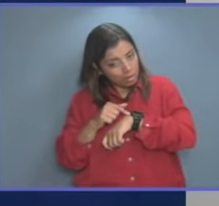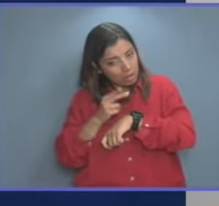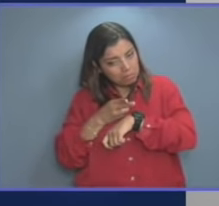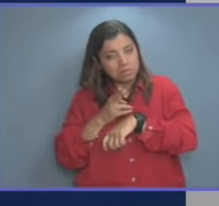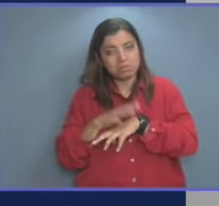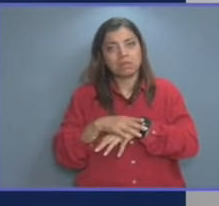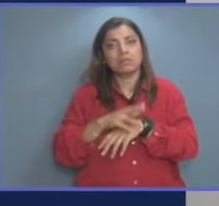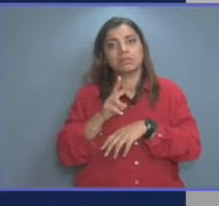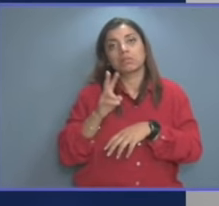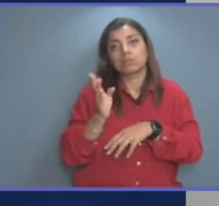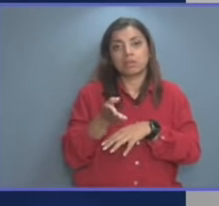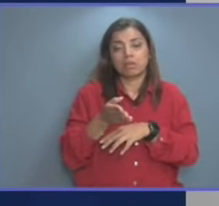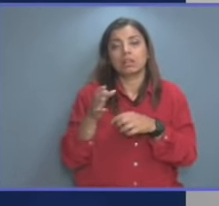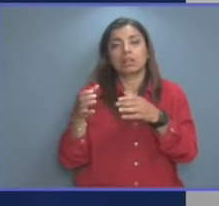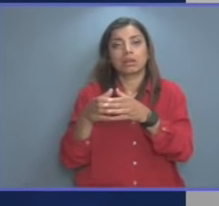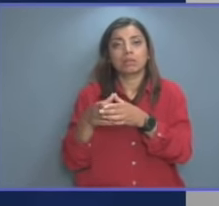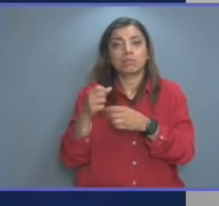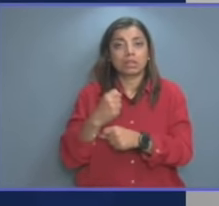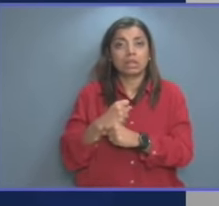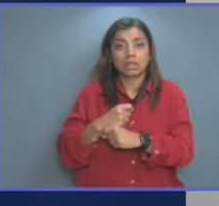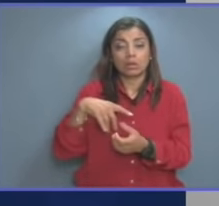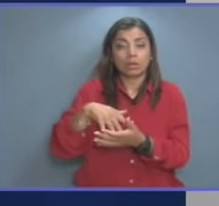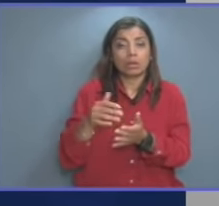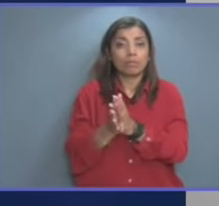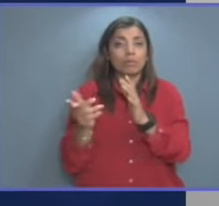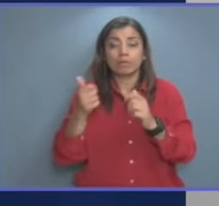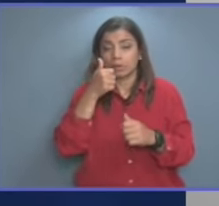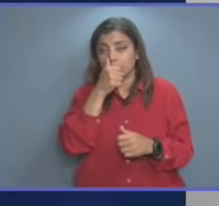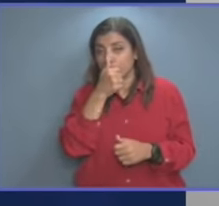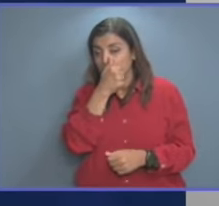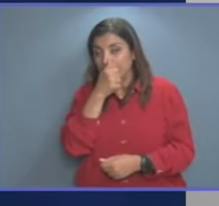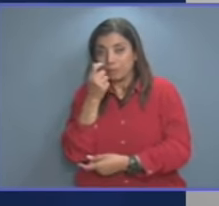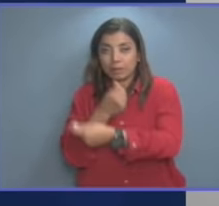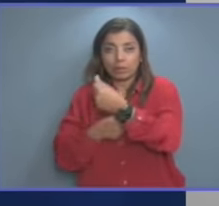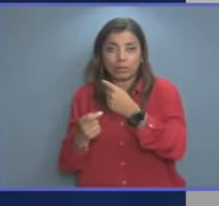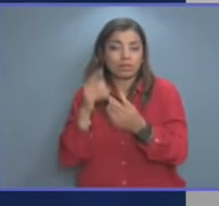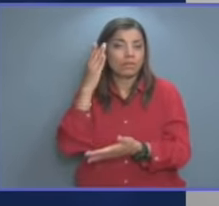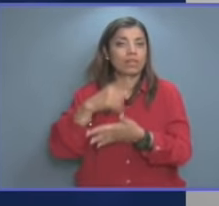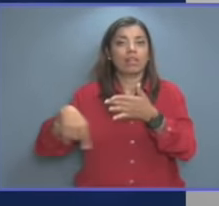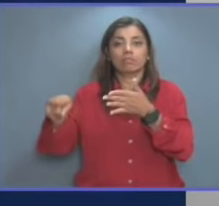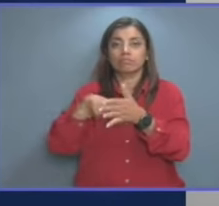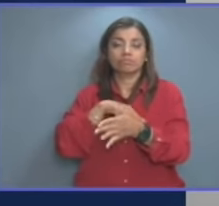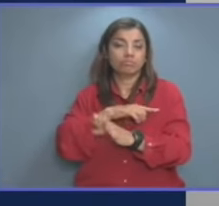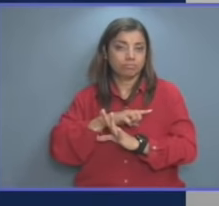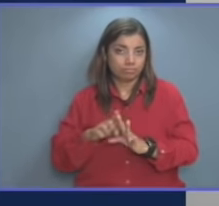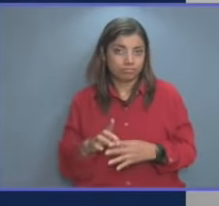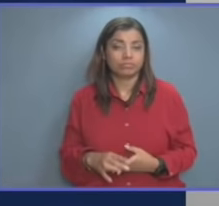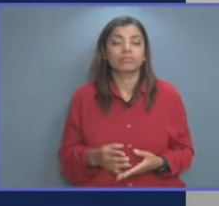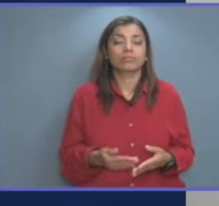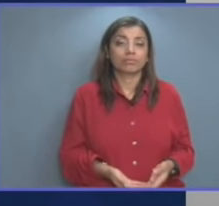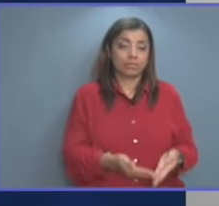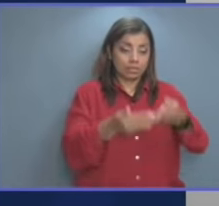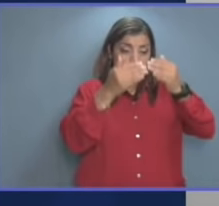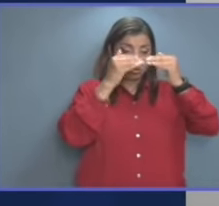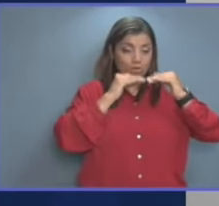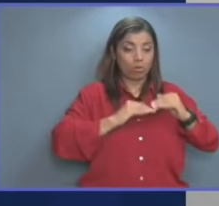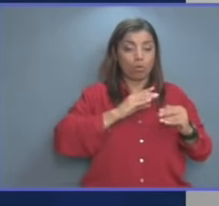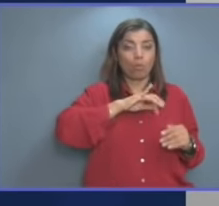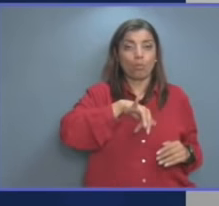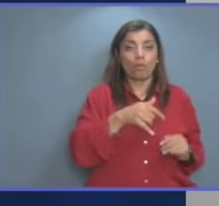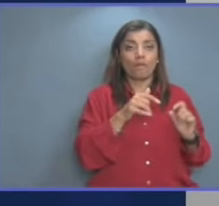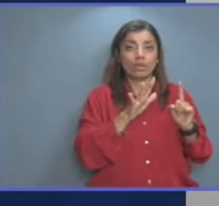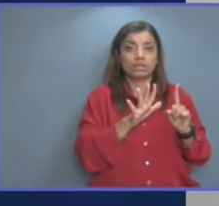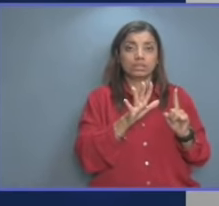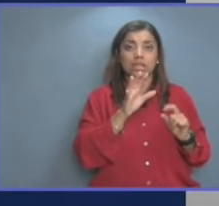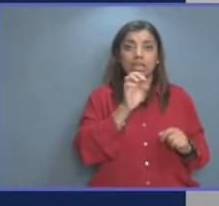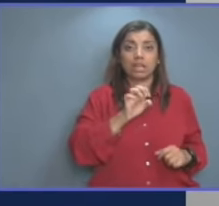sesionar a la comisión de seguridad pública y combate a la narcoactividad para este próximo jueves 6 de enero tendremos también